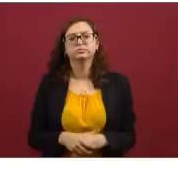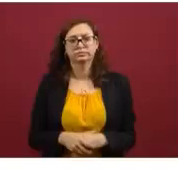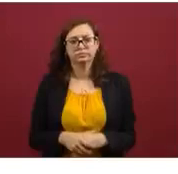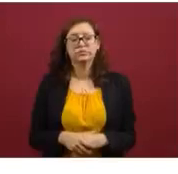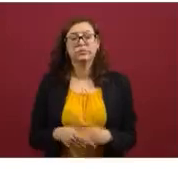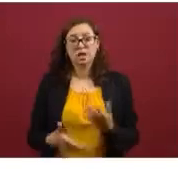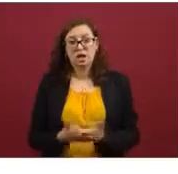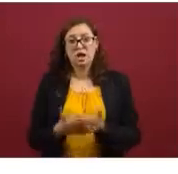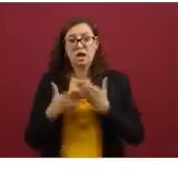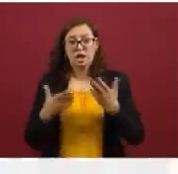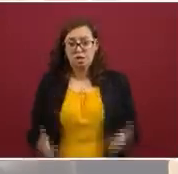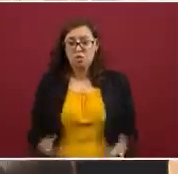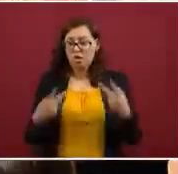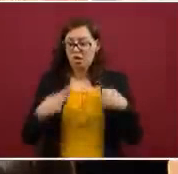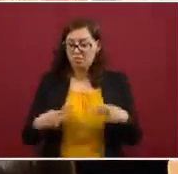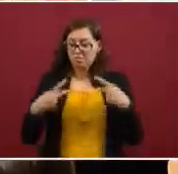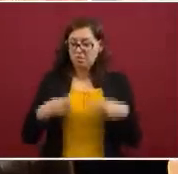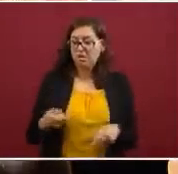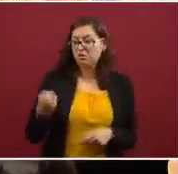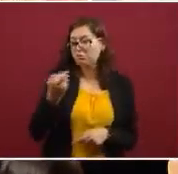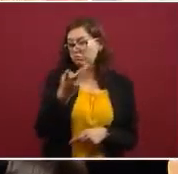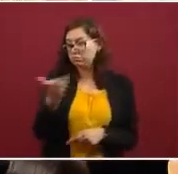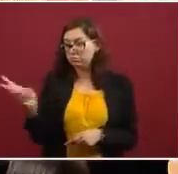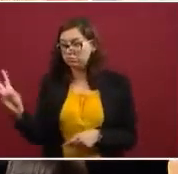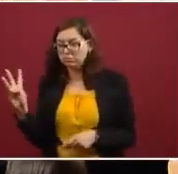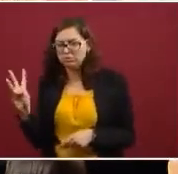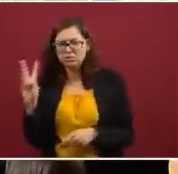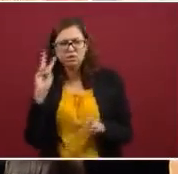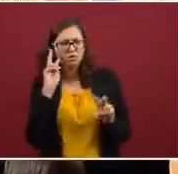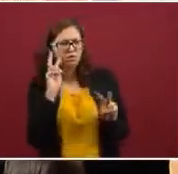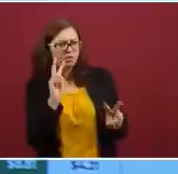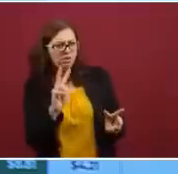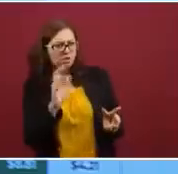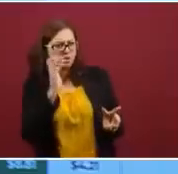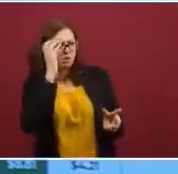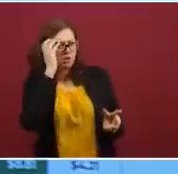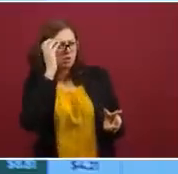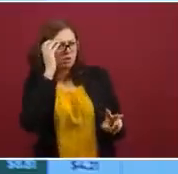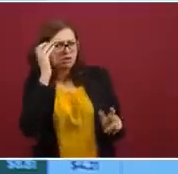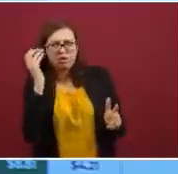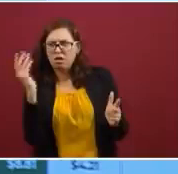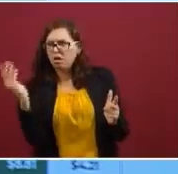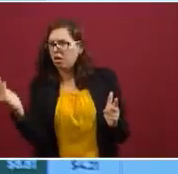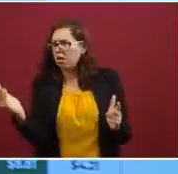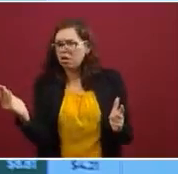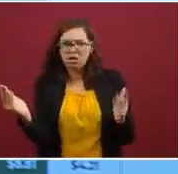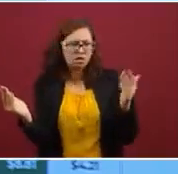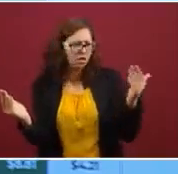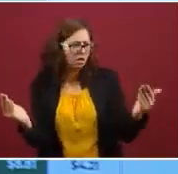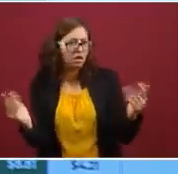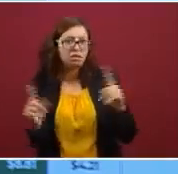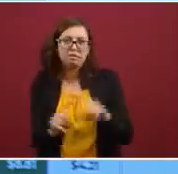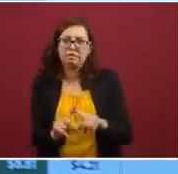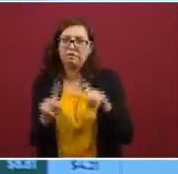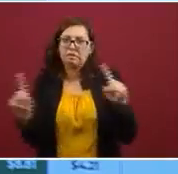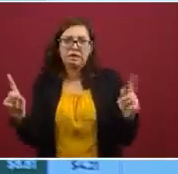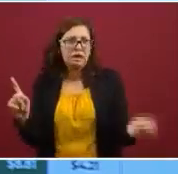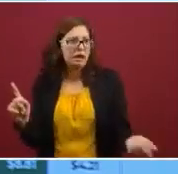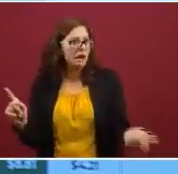esta información se empodera, porque puede ver que hay una gran diferencia en el mercado